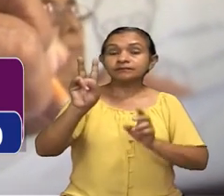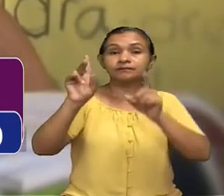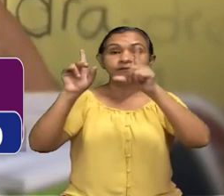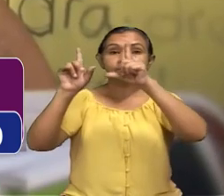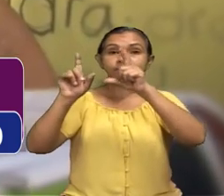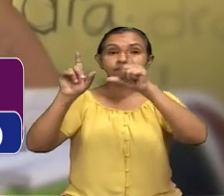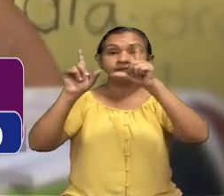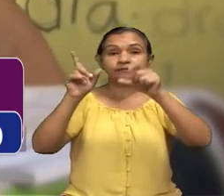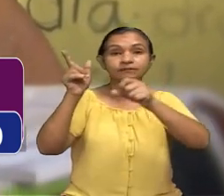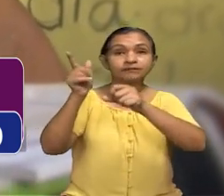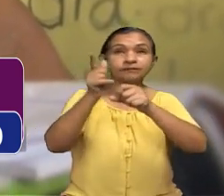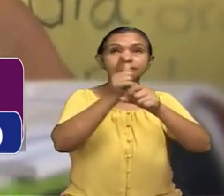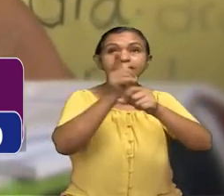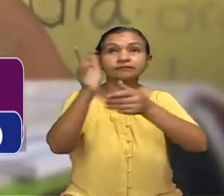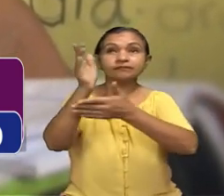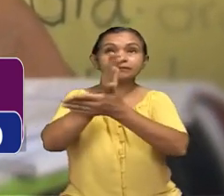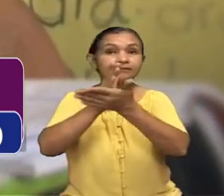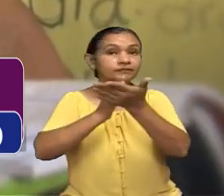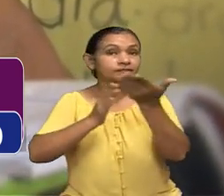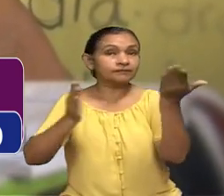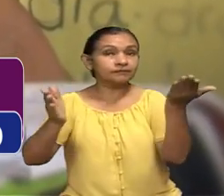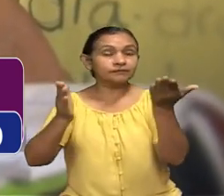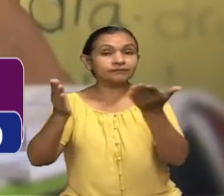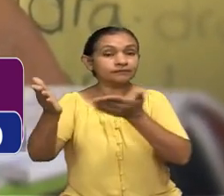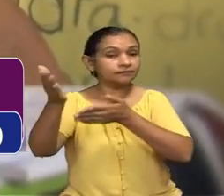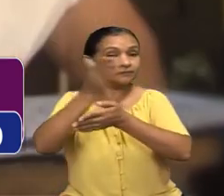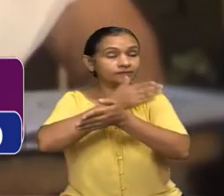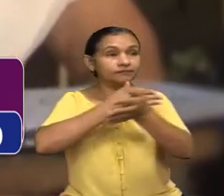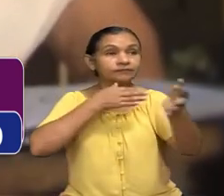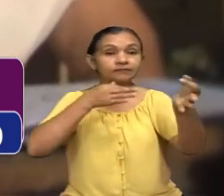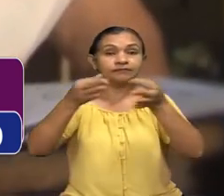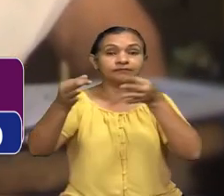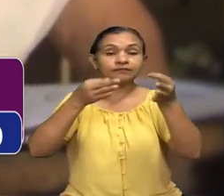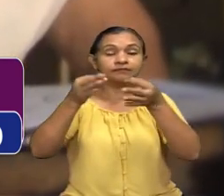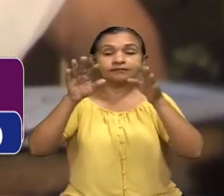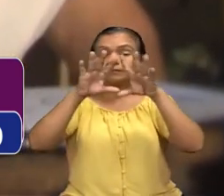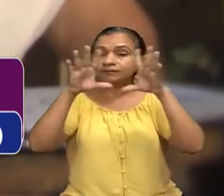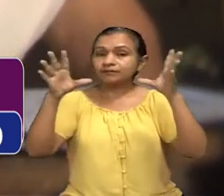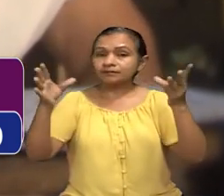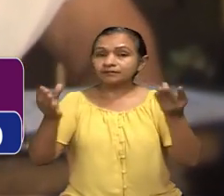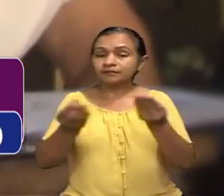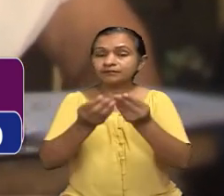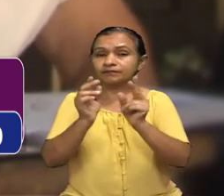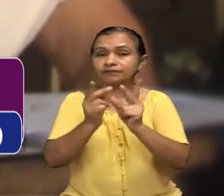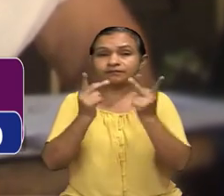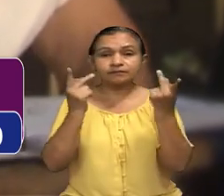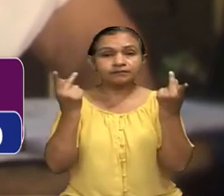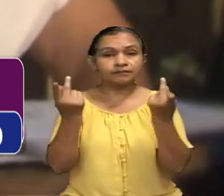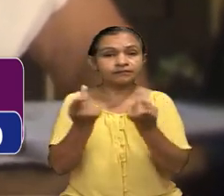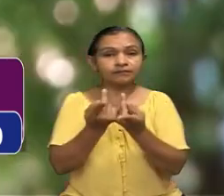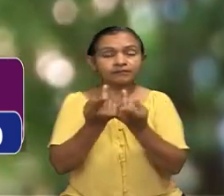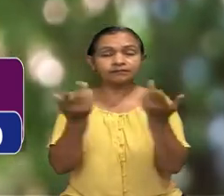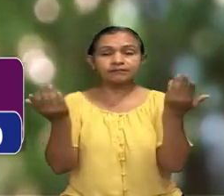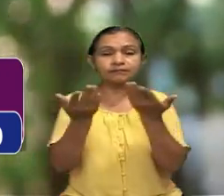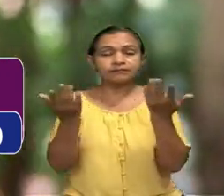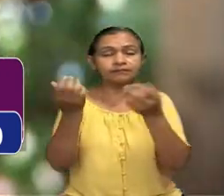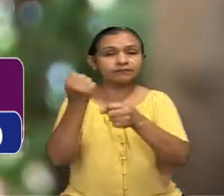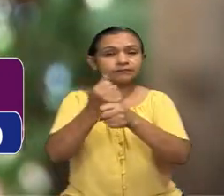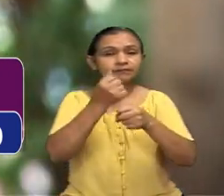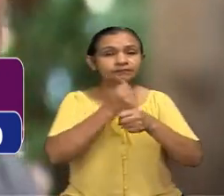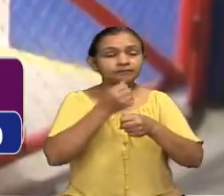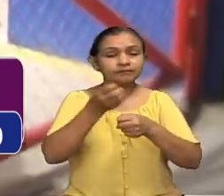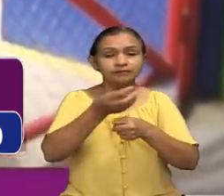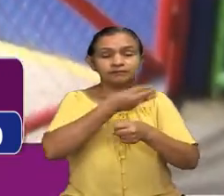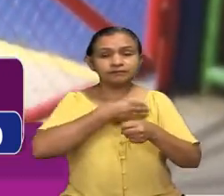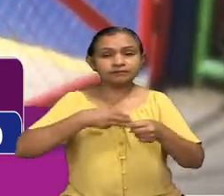algunos de los ejercicios que usted menciona. Sin embargo, en términos generales y con la población en general, ¿cómo se trabaja desde el Ministerio